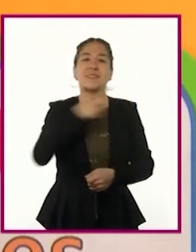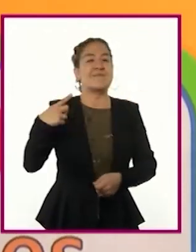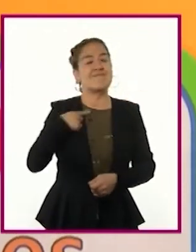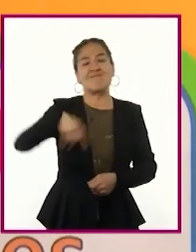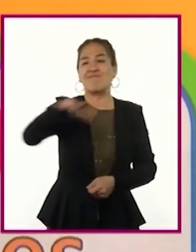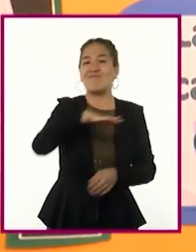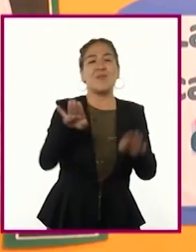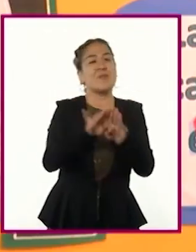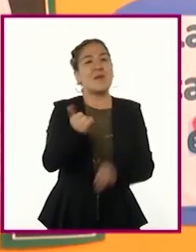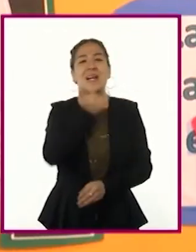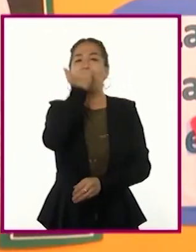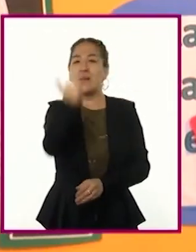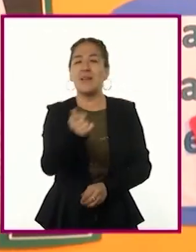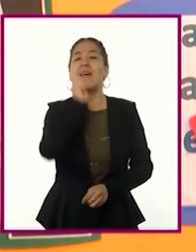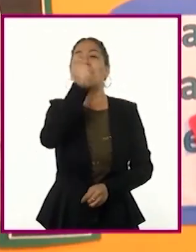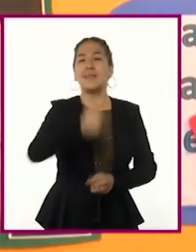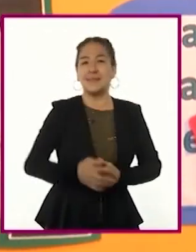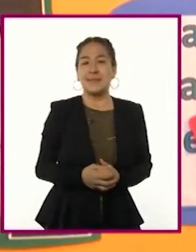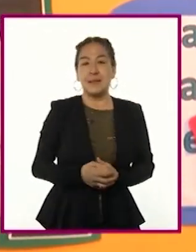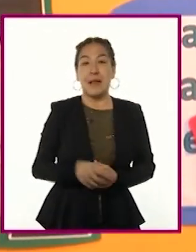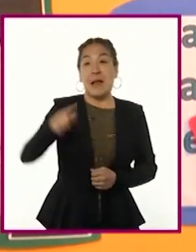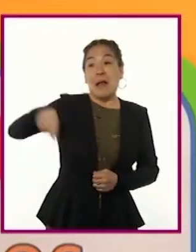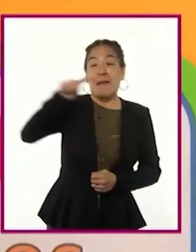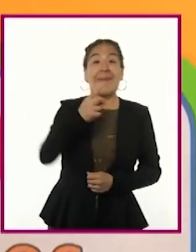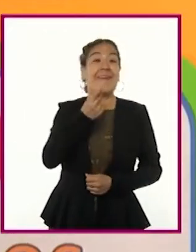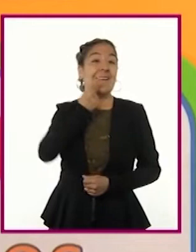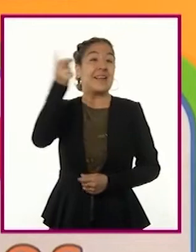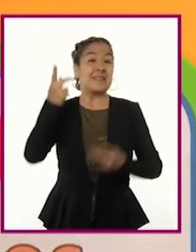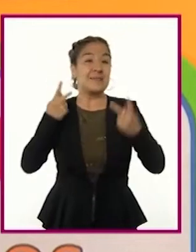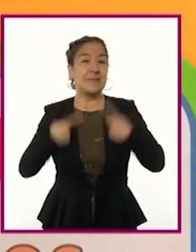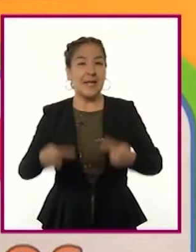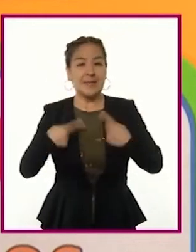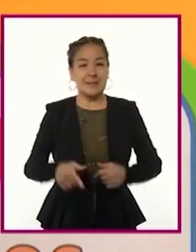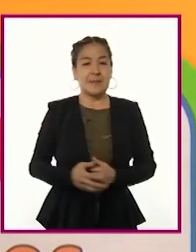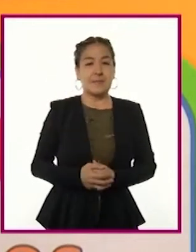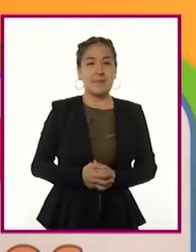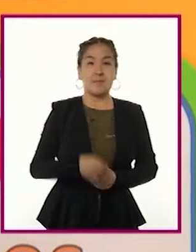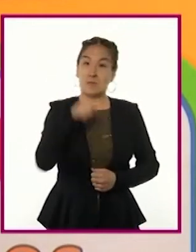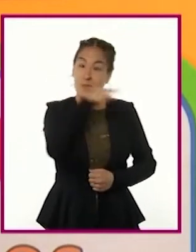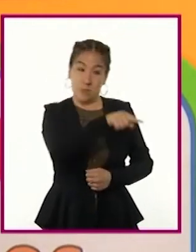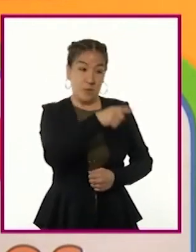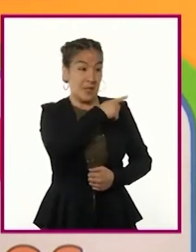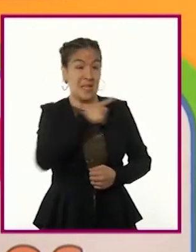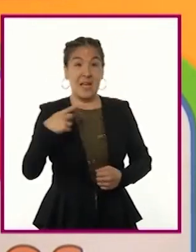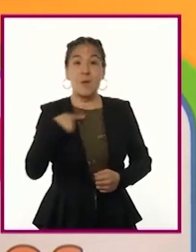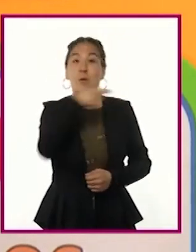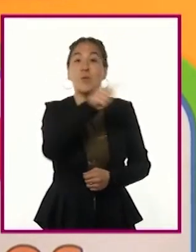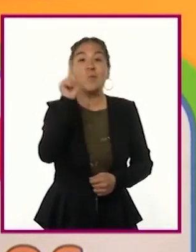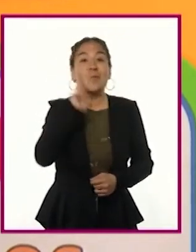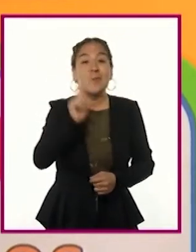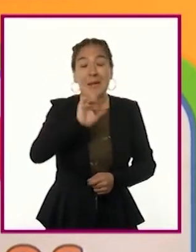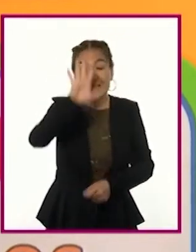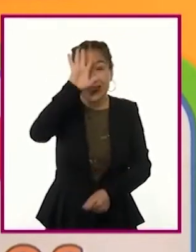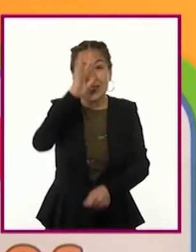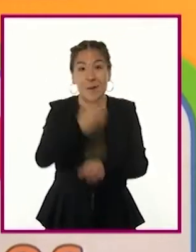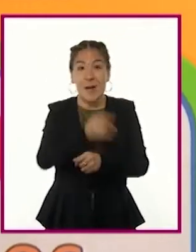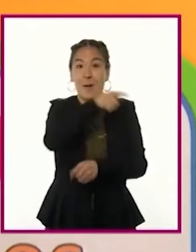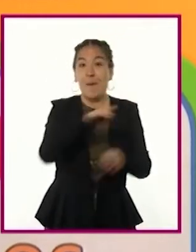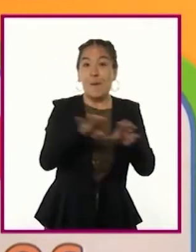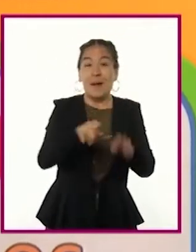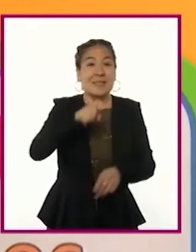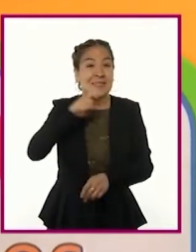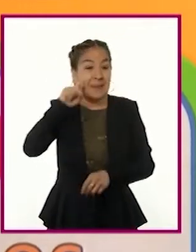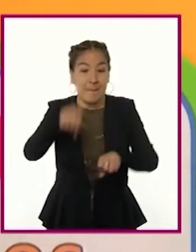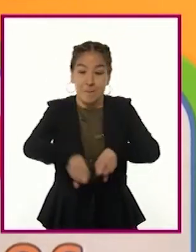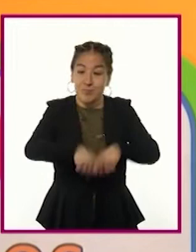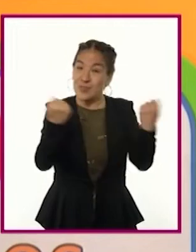errónea con una base física, pues se dice que deben conservar la integridad del himen para comprobar que aún no han